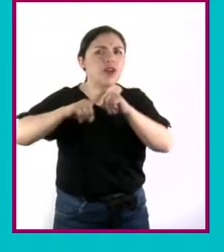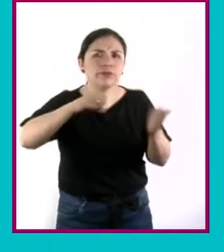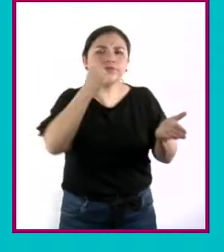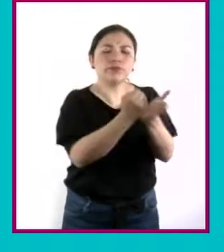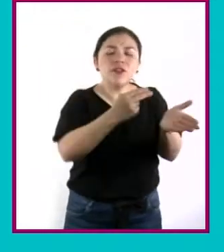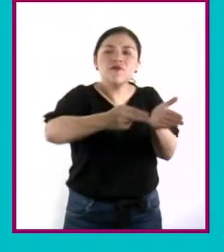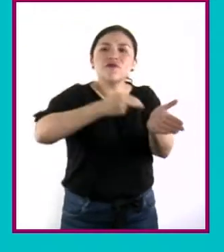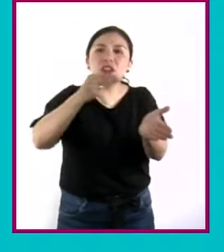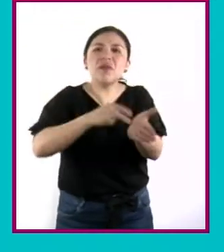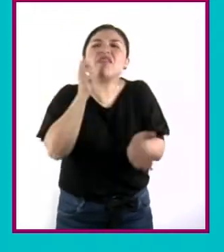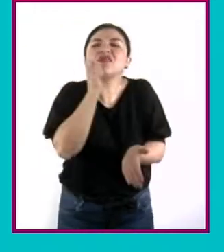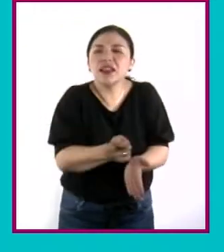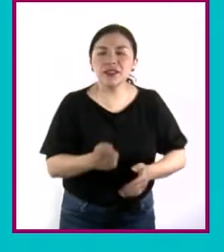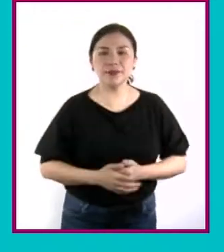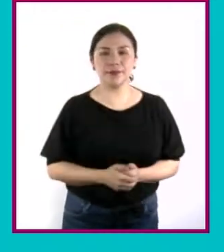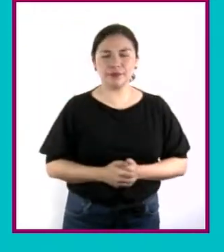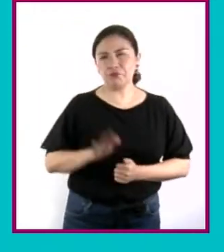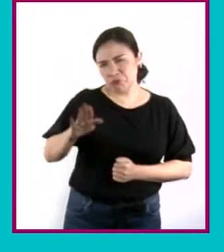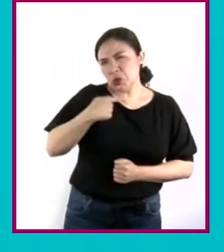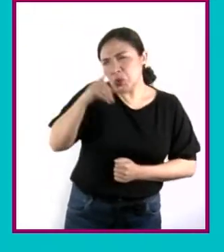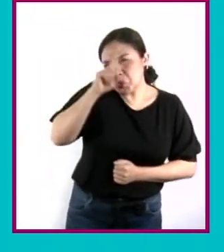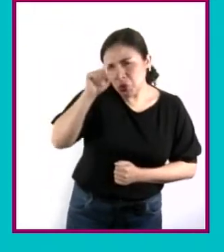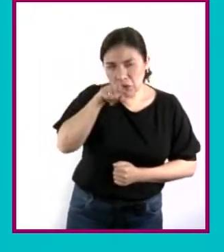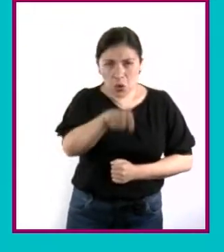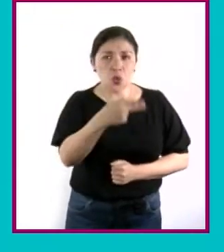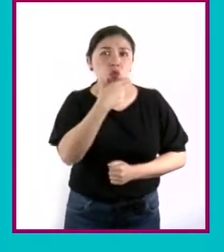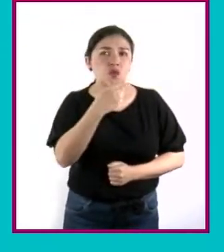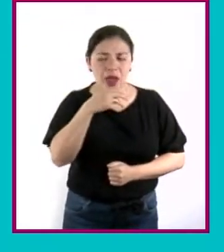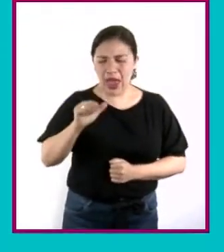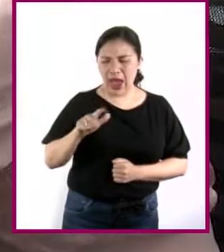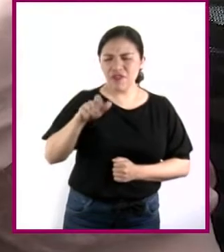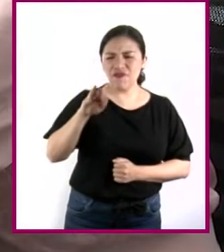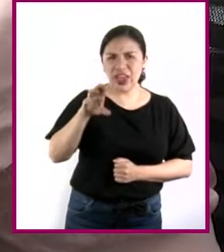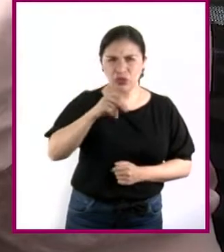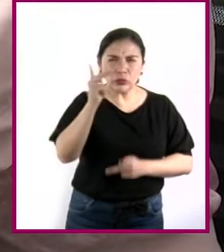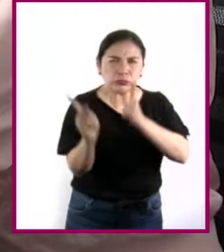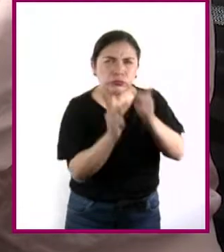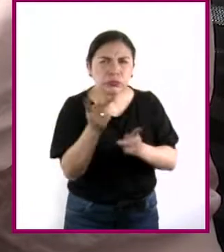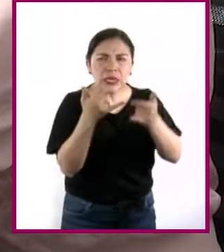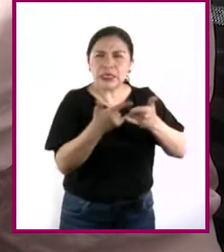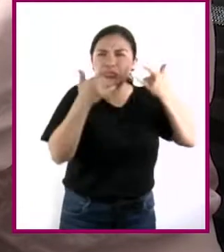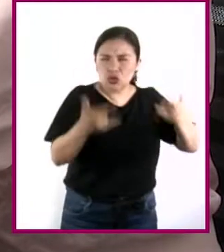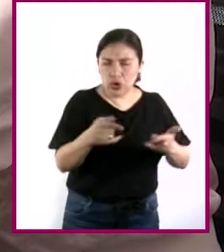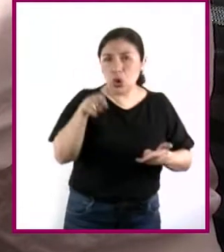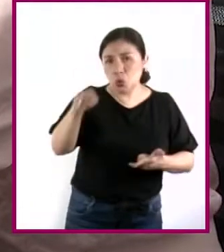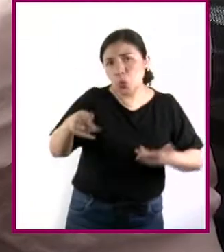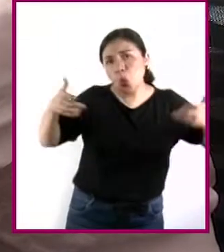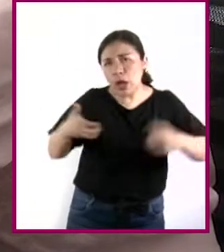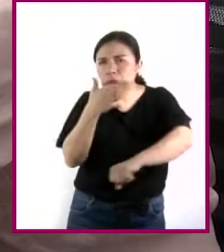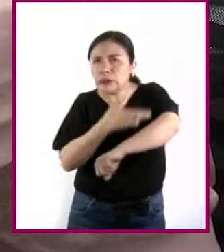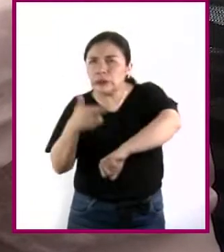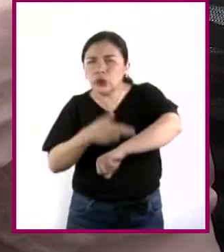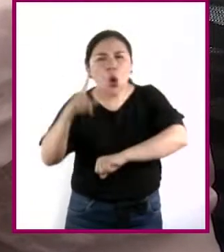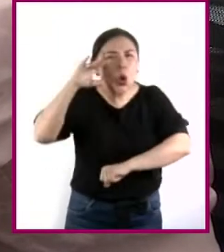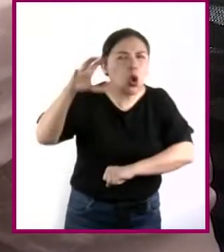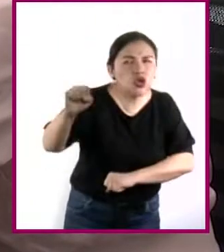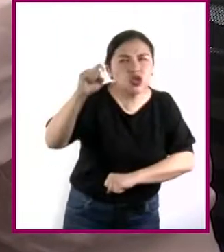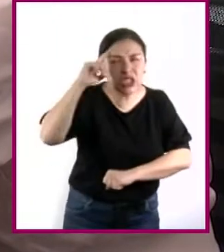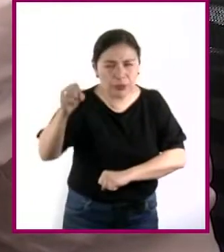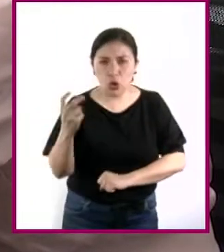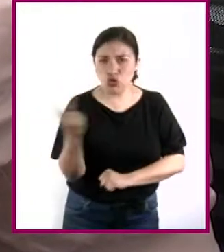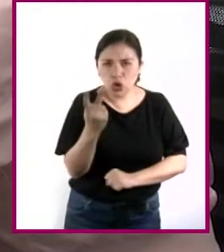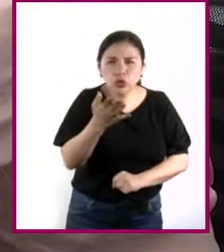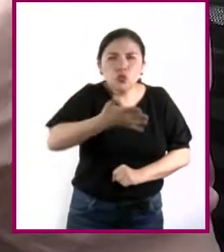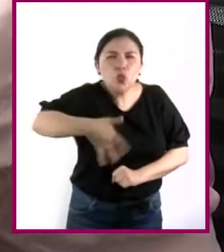al respecto. Sugiero que Alfredo haga la indagación histórica y que tú te enfoques en la parte conceptual y que ambos busquen